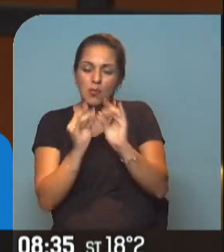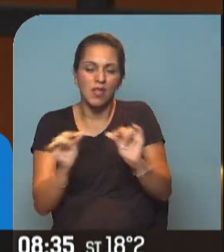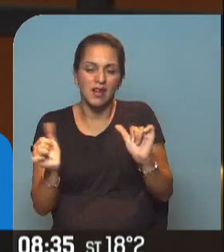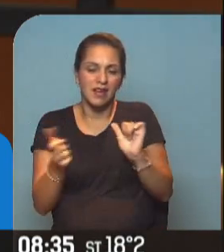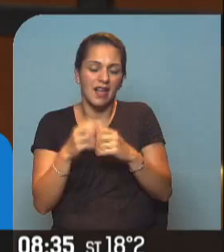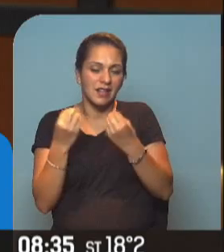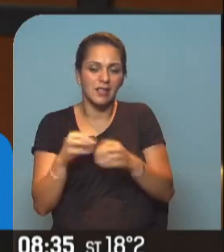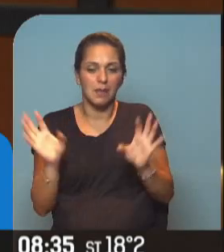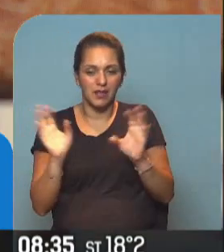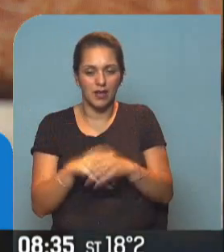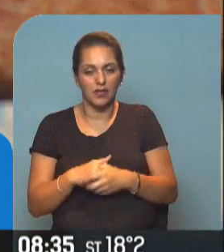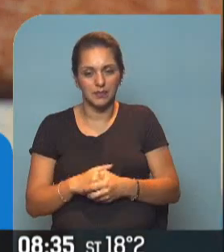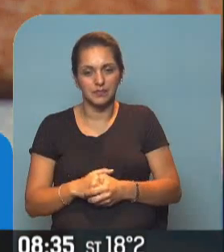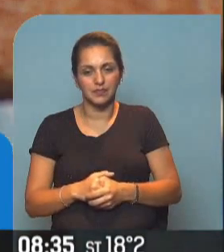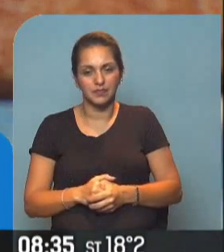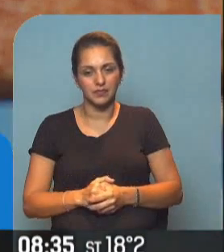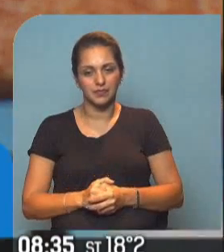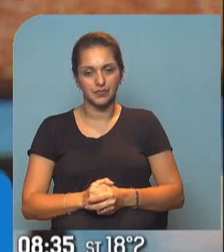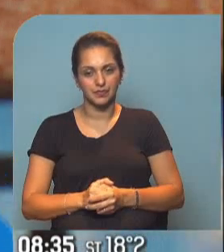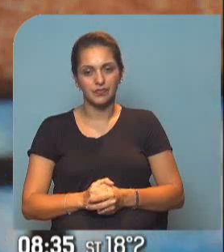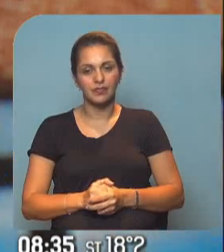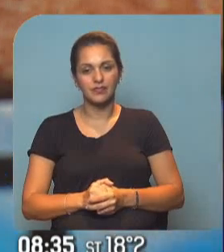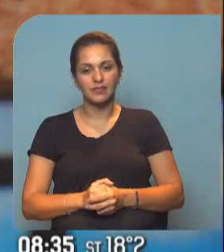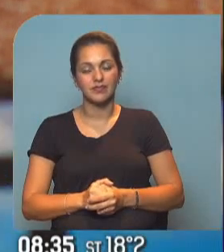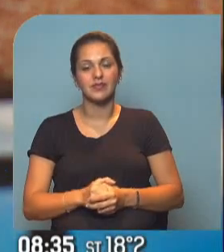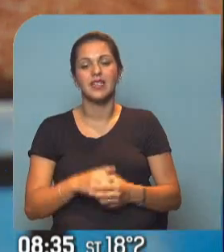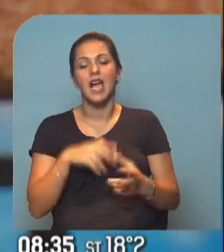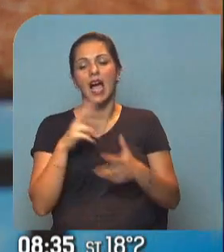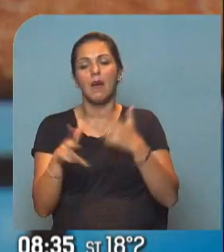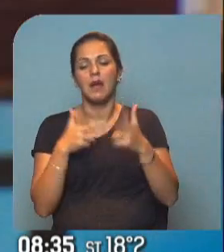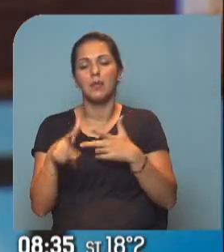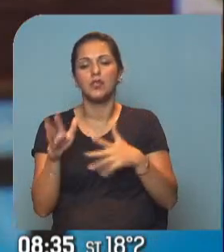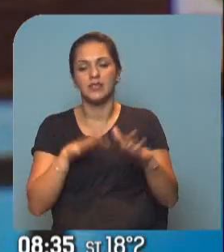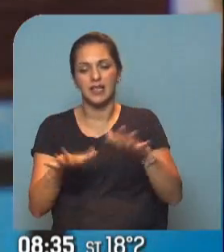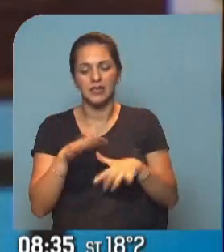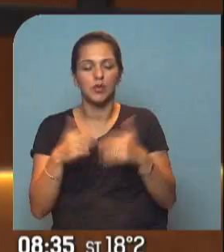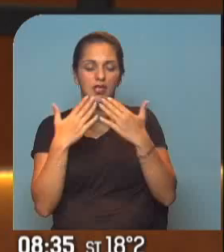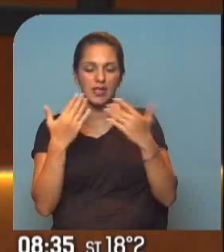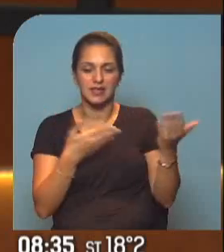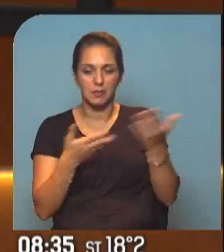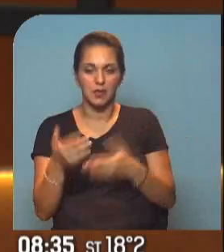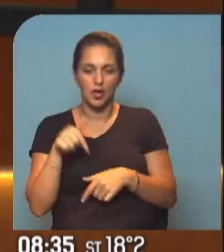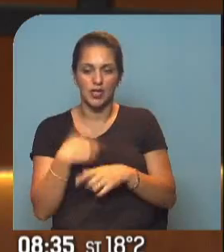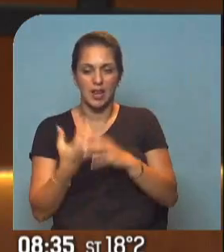daniel berdini consejero de coninagro hablando justamente la situación del campo en la argentina gracias por venir esta mañana la frase muy amable